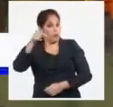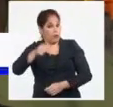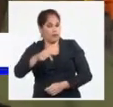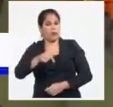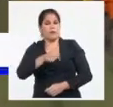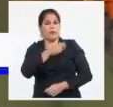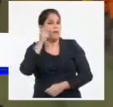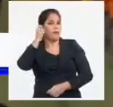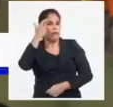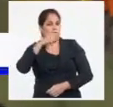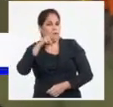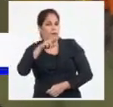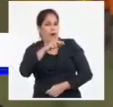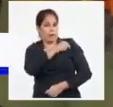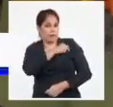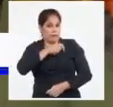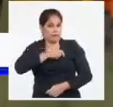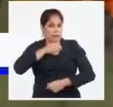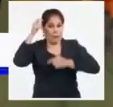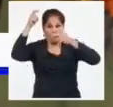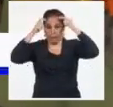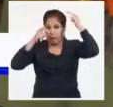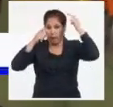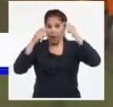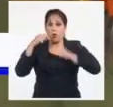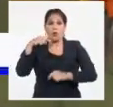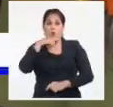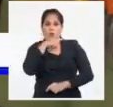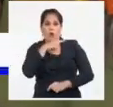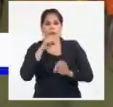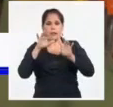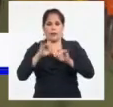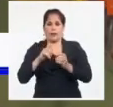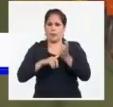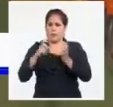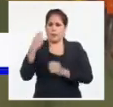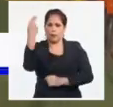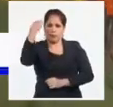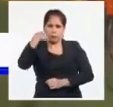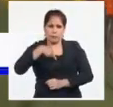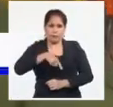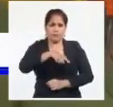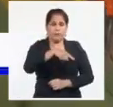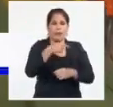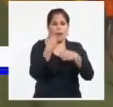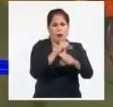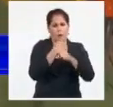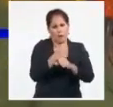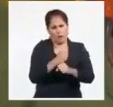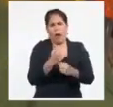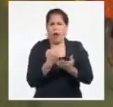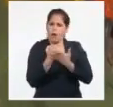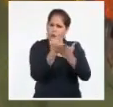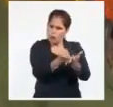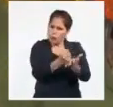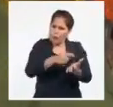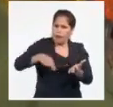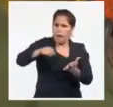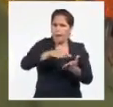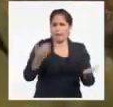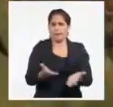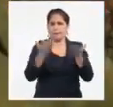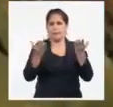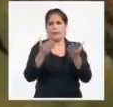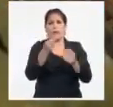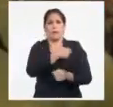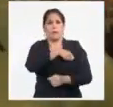especiales por una tarea que nos encomendó la primera secretaria del partido de ayudar a la reconstrucción del poblado